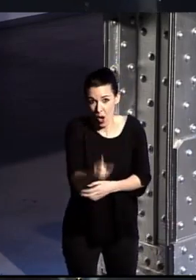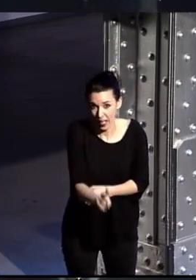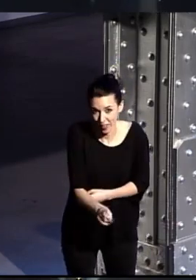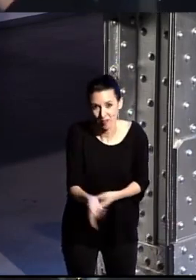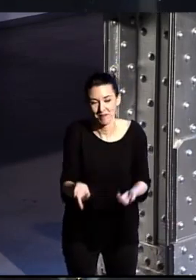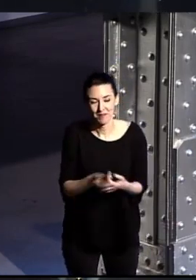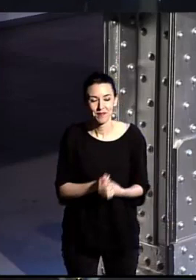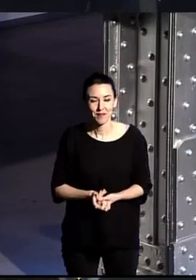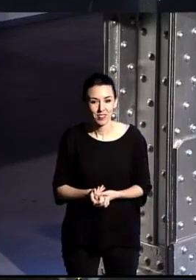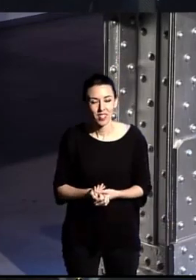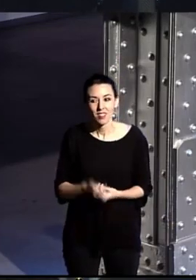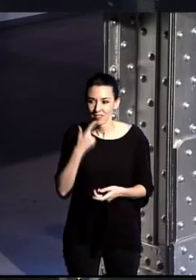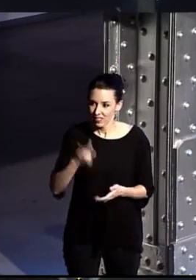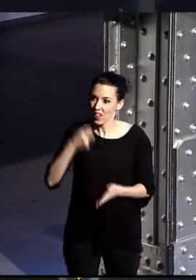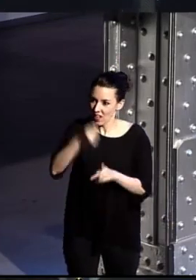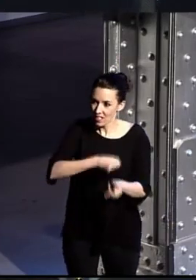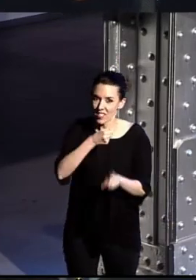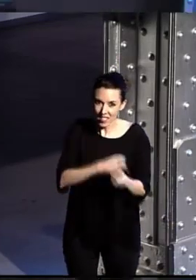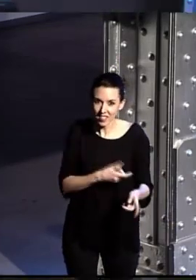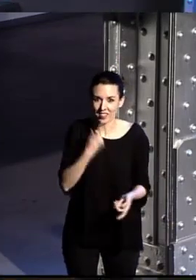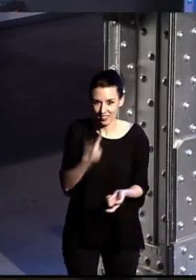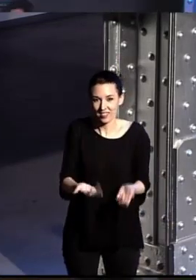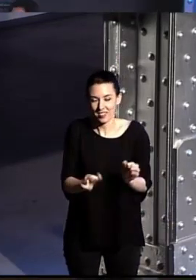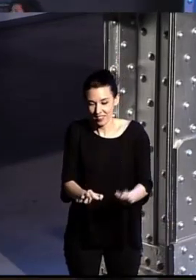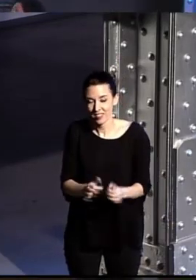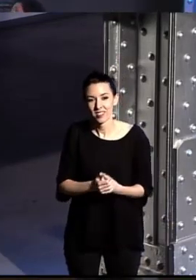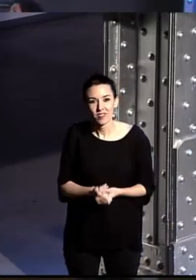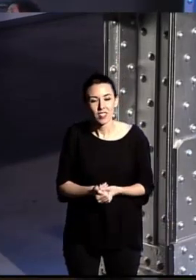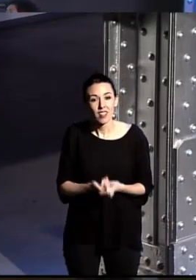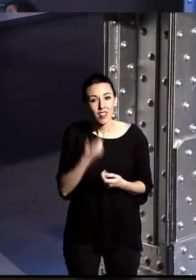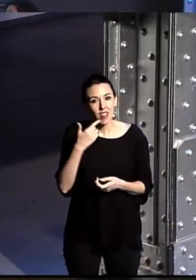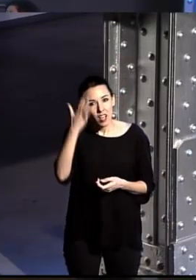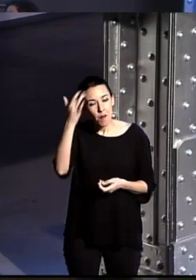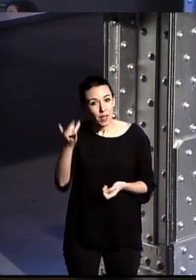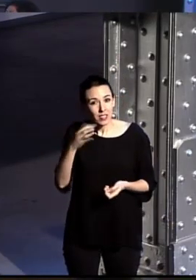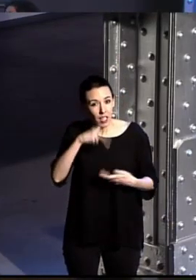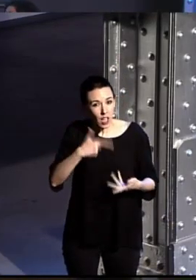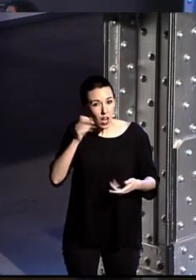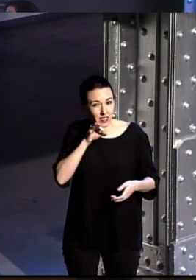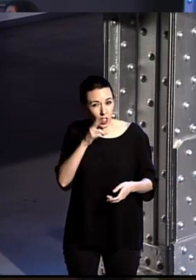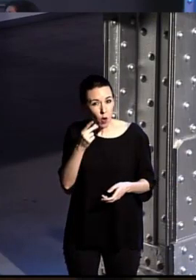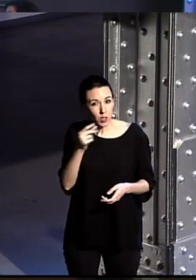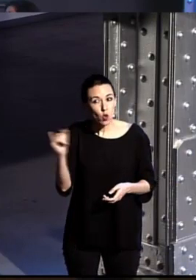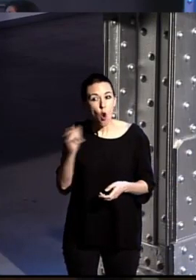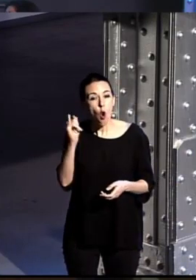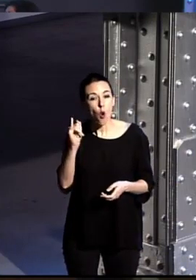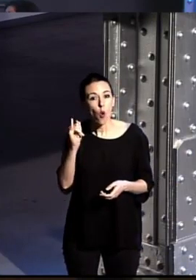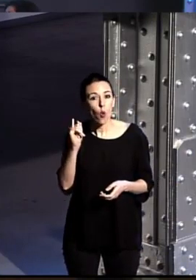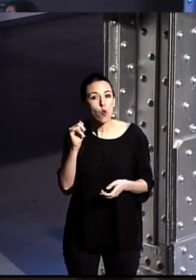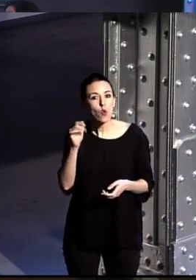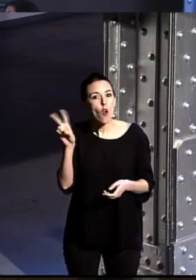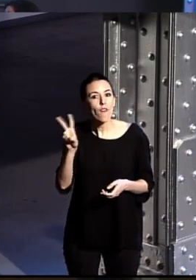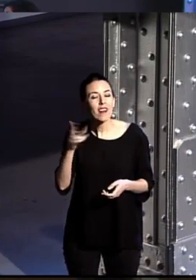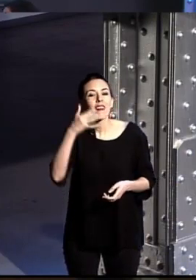nunca. Se reivindicaba como partido. Claro. Seguid pensando quién es el Julio o la Julia Verne del siglo XXI. Tengo una pregunta